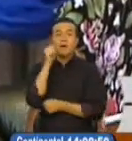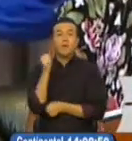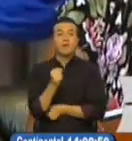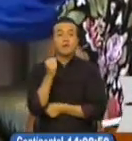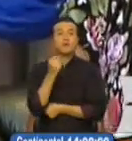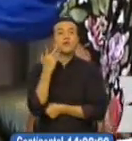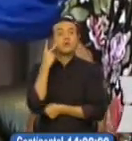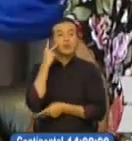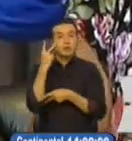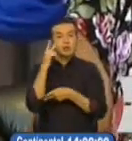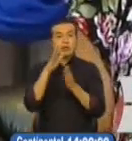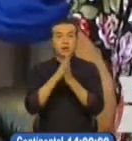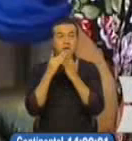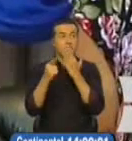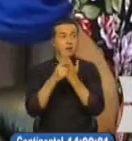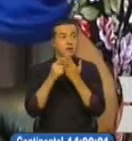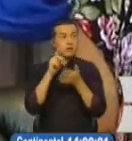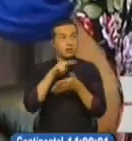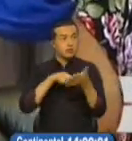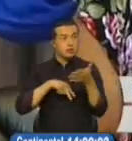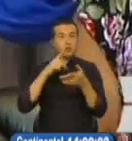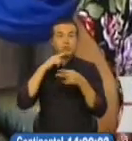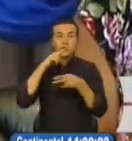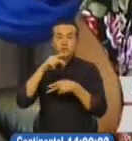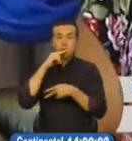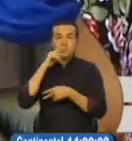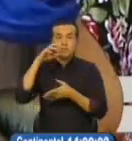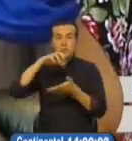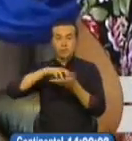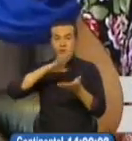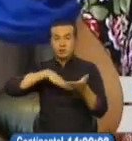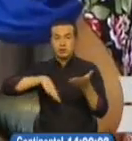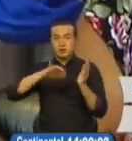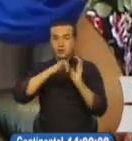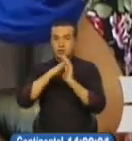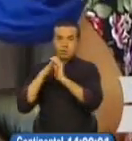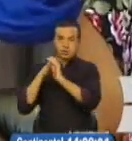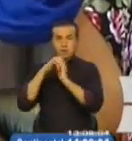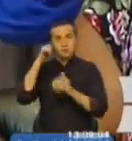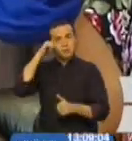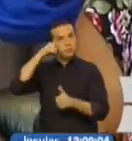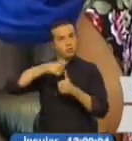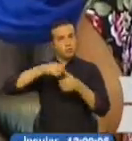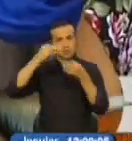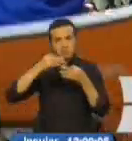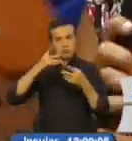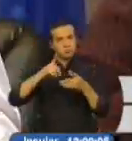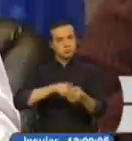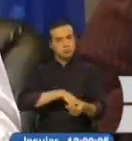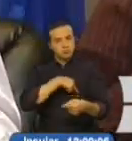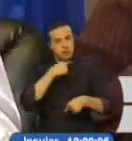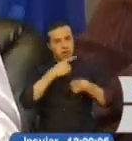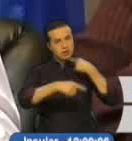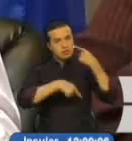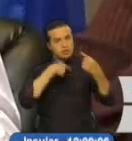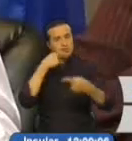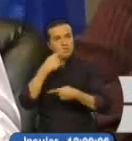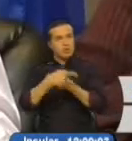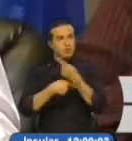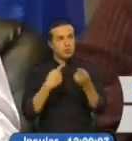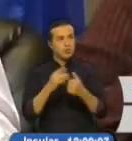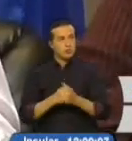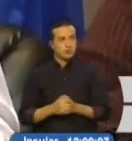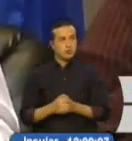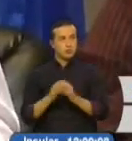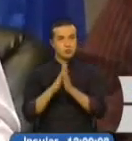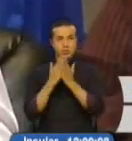este libro, Cuentos, Fábulas, Leyendas y Tradiciones de la Provincia de Santa Elena, Memoria Viva y Tradición Oral. Si un texto